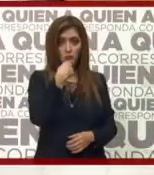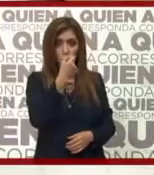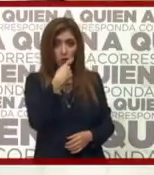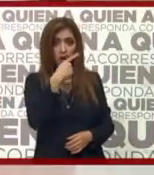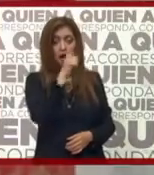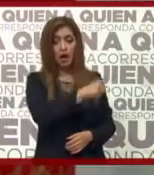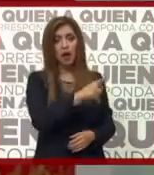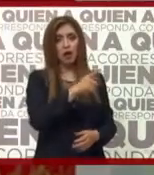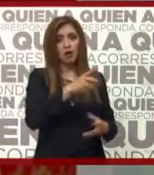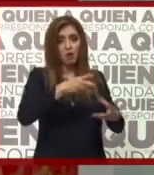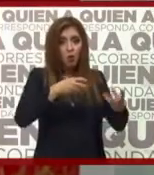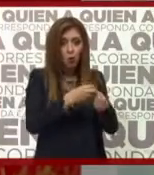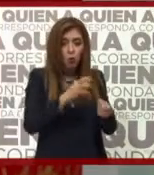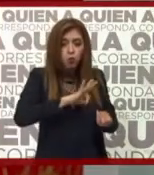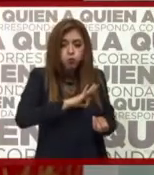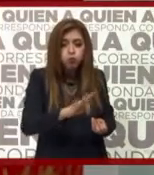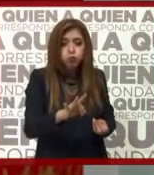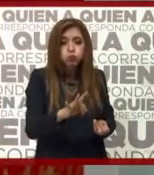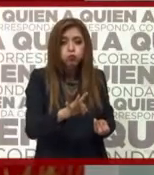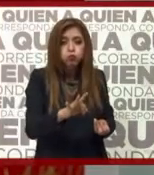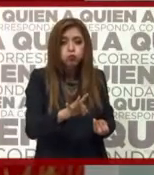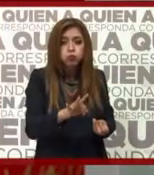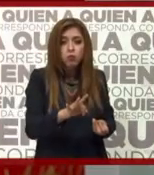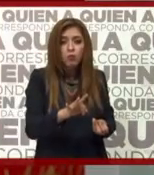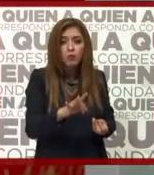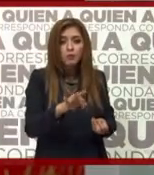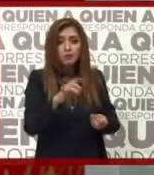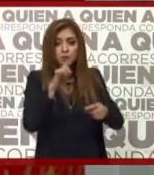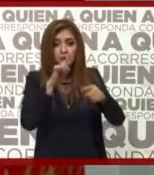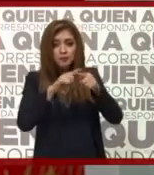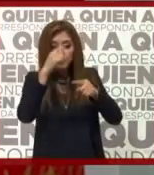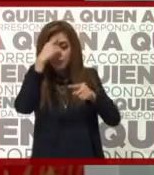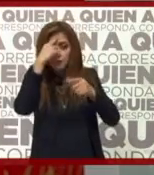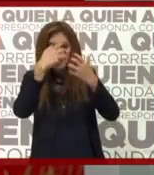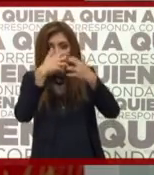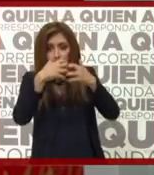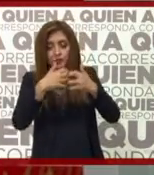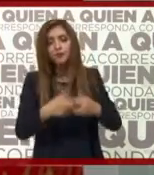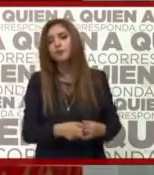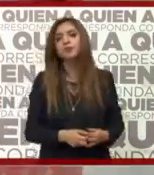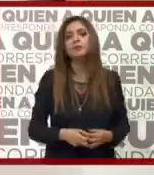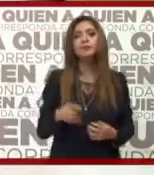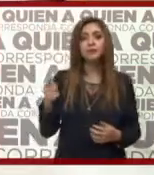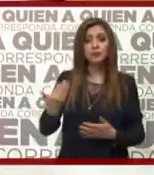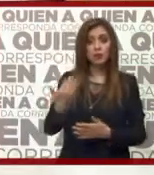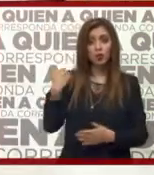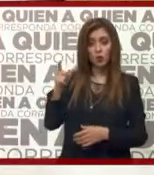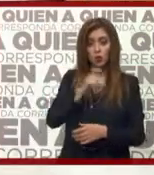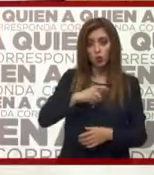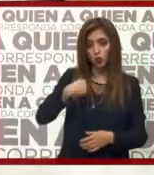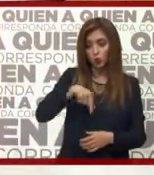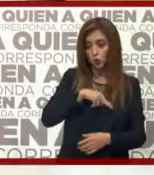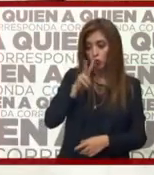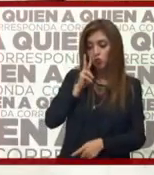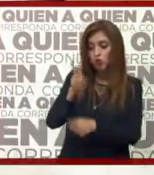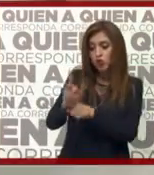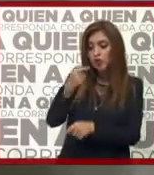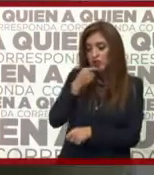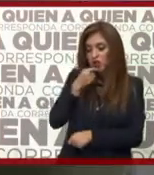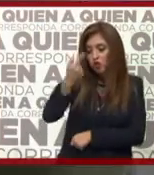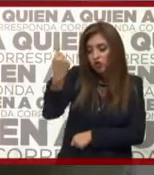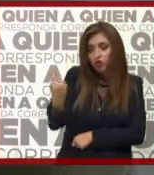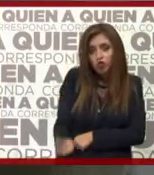reparación a esto desde activar al agresor una prevención si vemos focos rojos en los niños desde